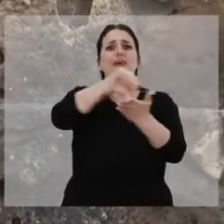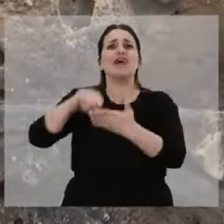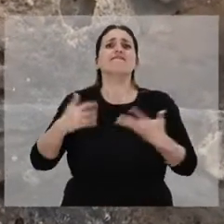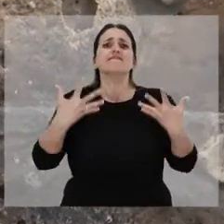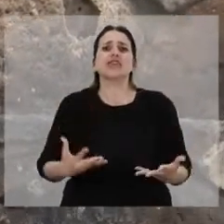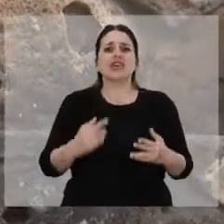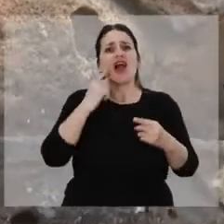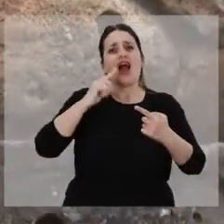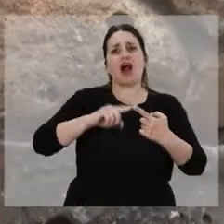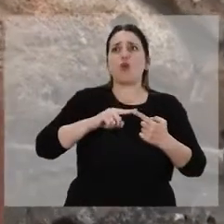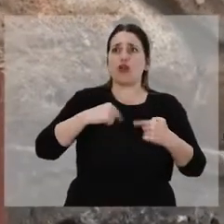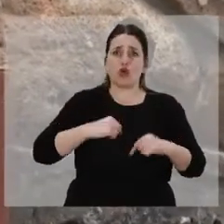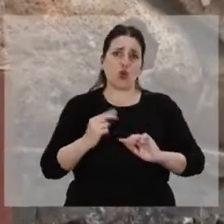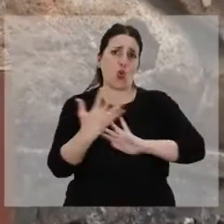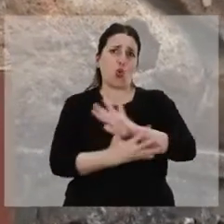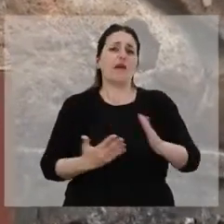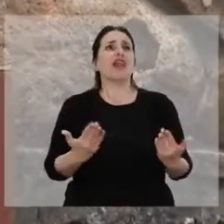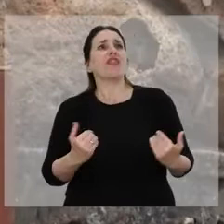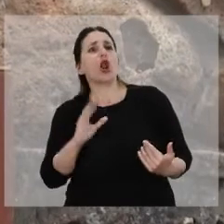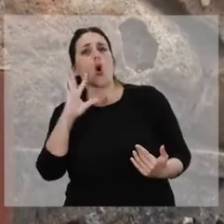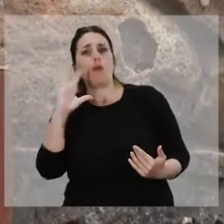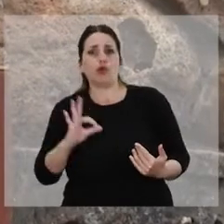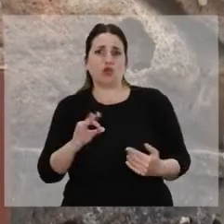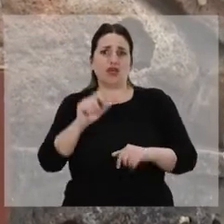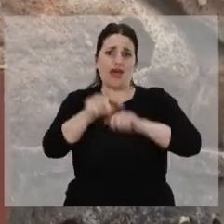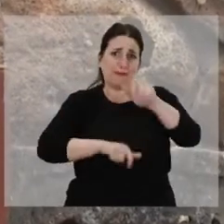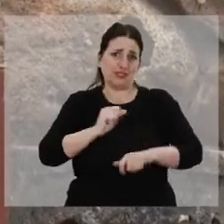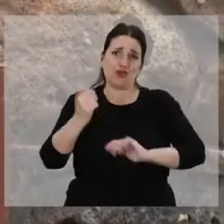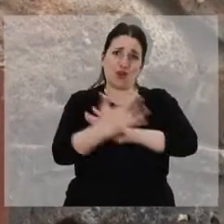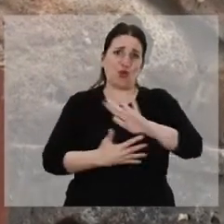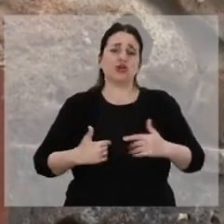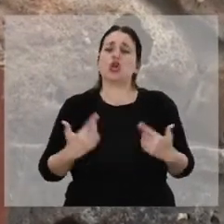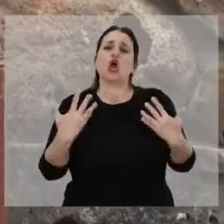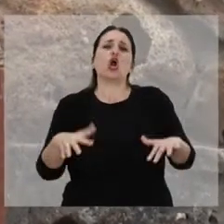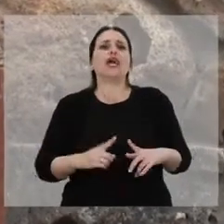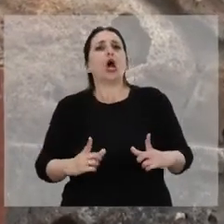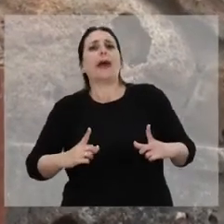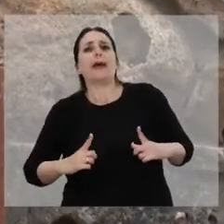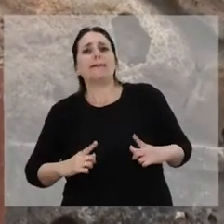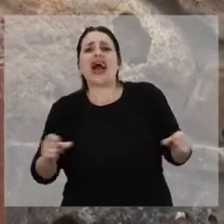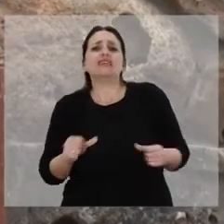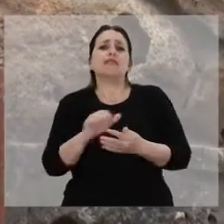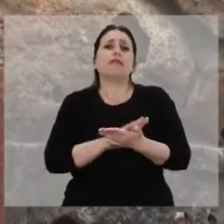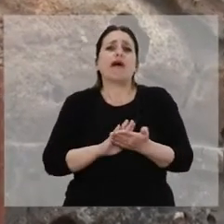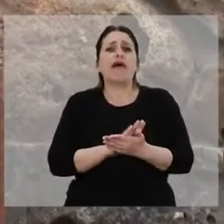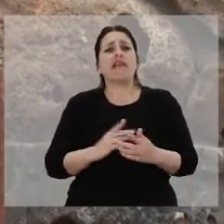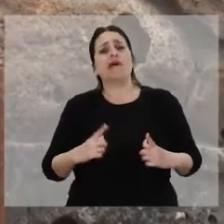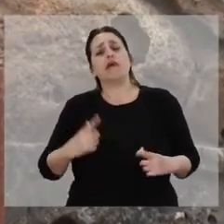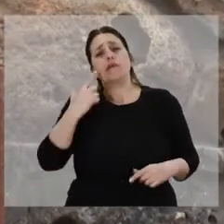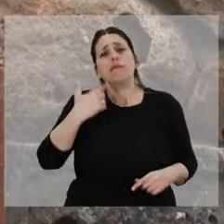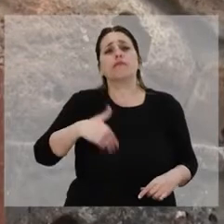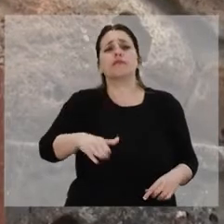que quiera comerciar para darle oportunidades a nuestra gente. Nosotros no estamos dispuestos a quedarnos de brazos